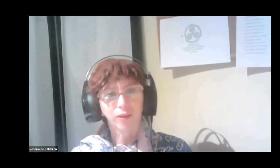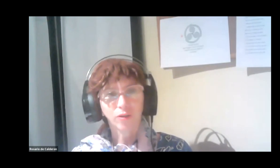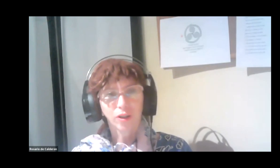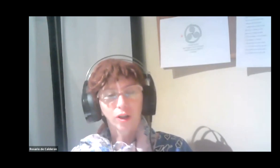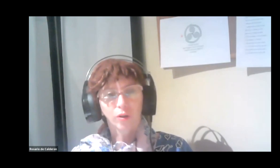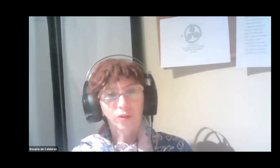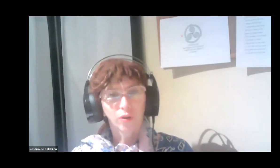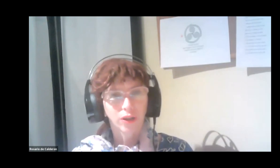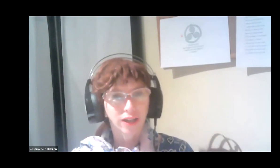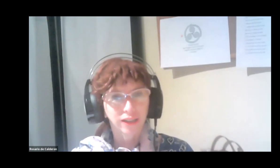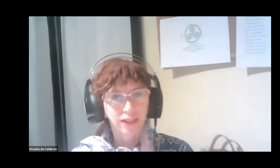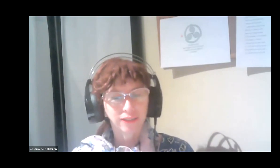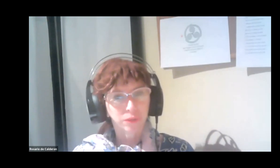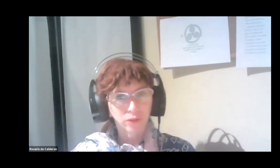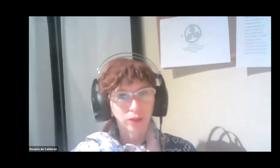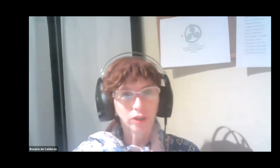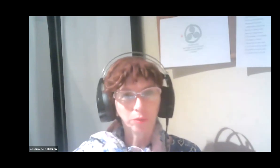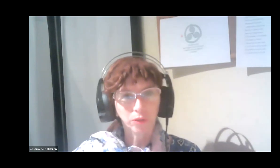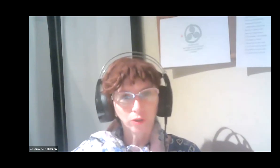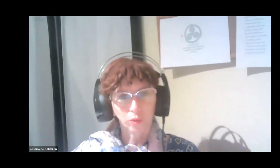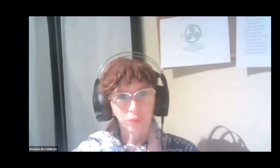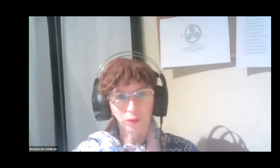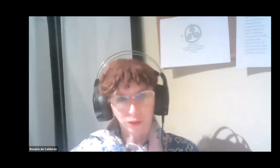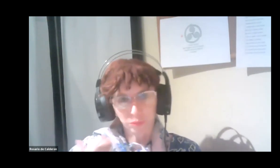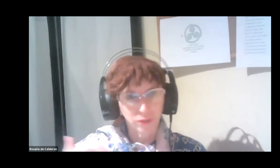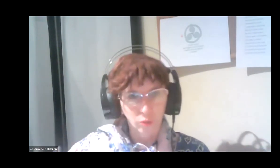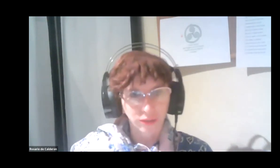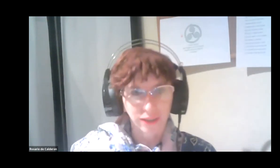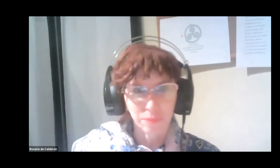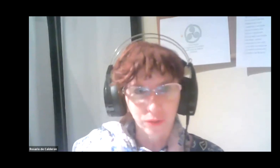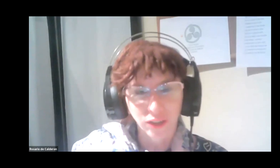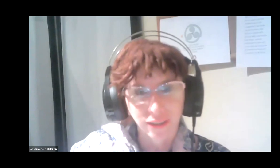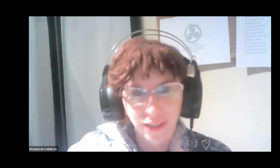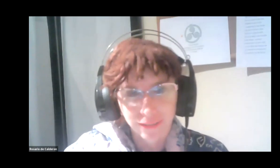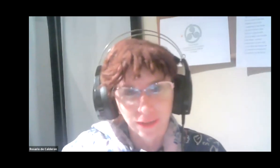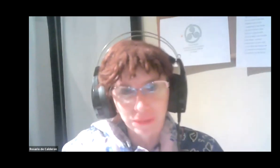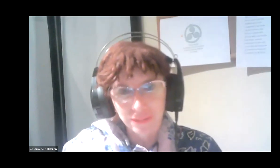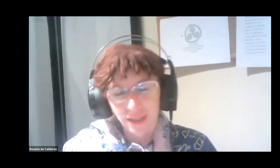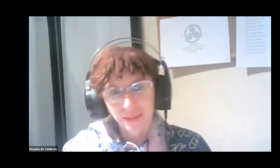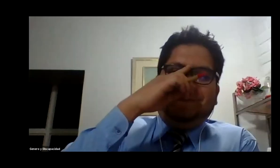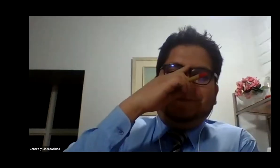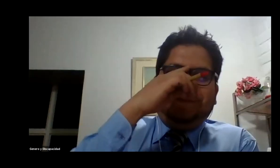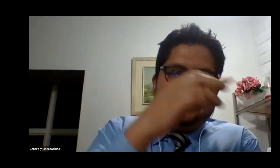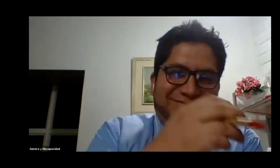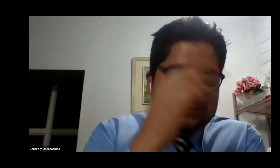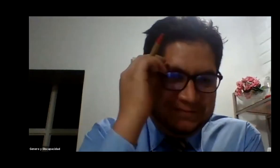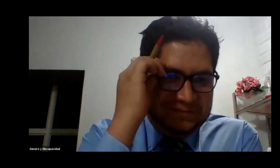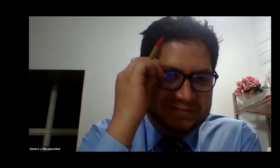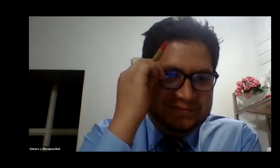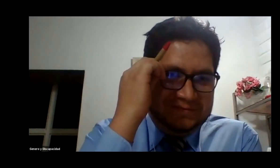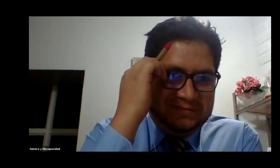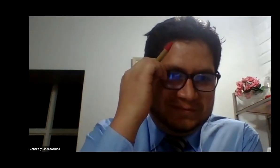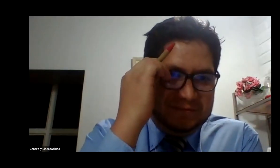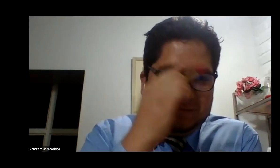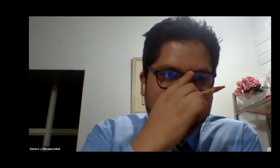walter no cuando girl is le dice bueno señor de nuestros los documentos después se dio cuenta que la persona tenía discapacidad motora